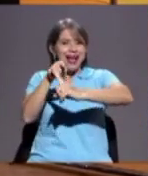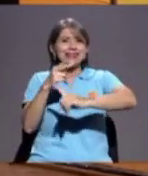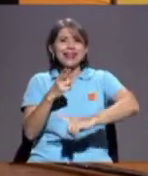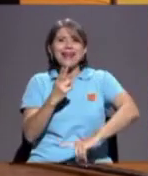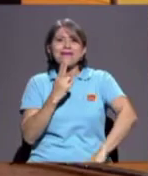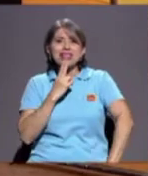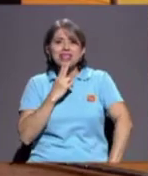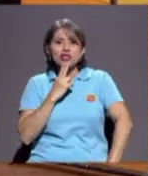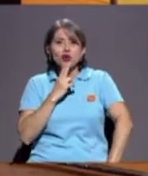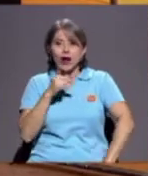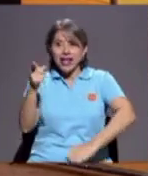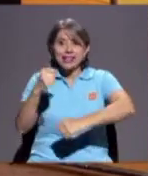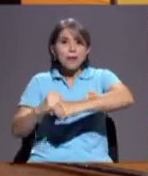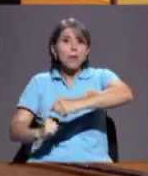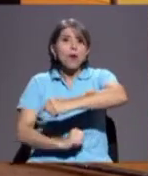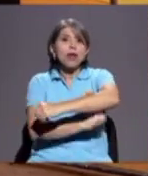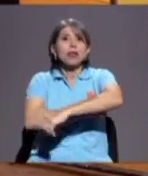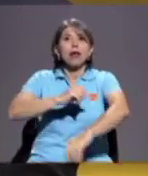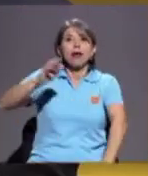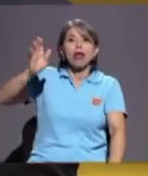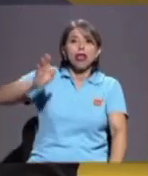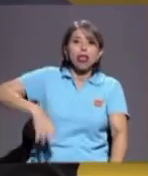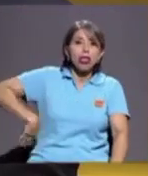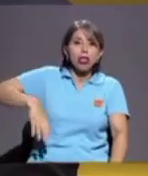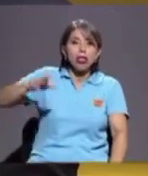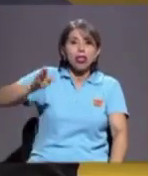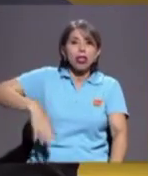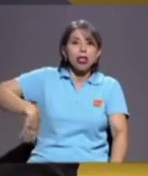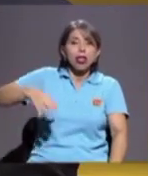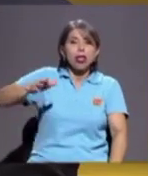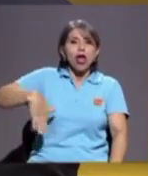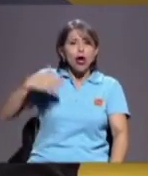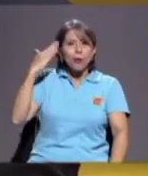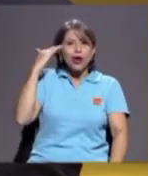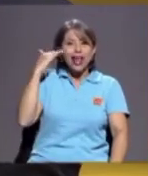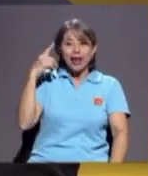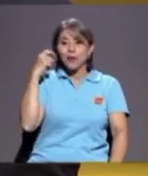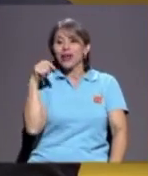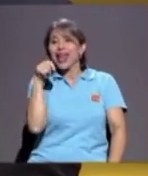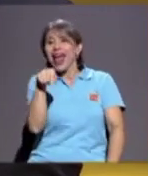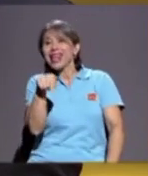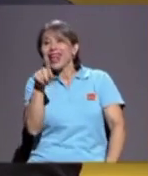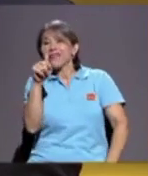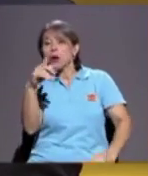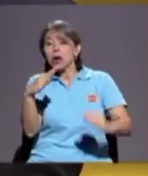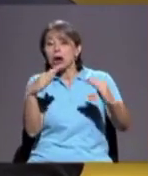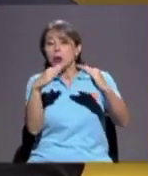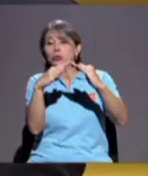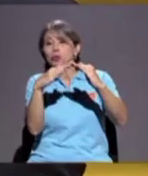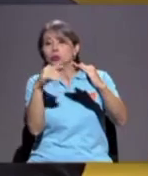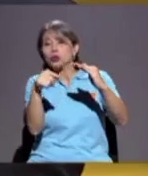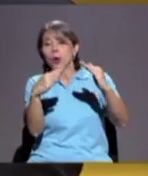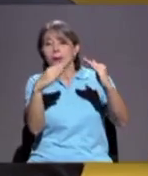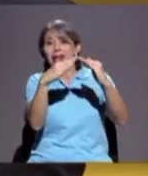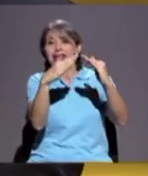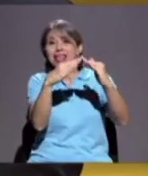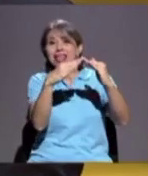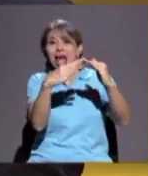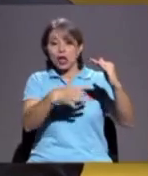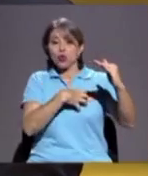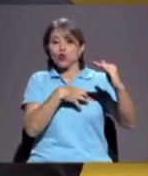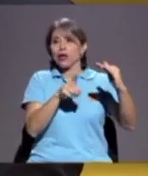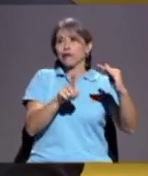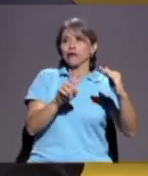Ese puente tuvo un atraso importante porque había ahí un terreno pequeñito, una construcción pequeñita, que no había acuerdo con el dueño,